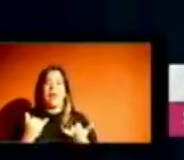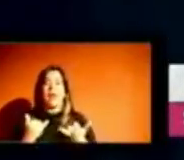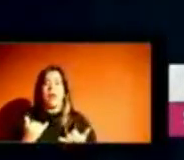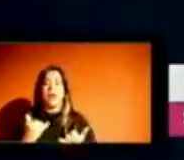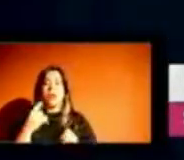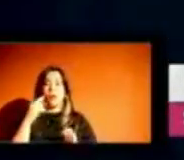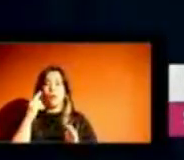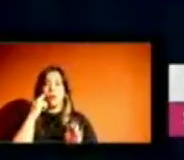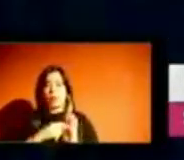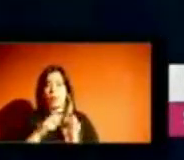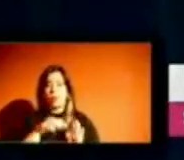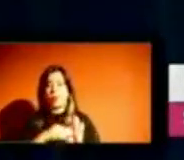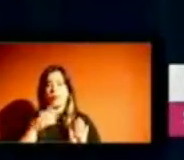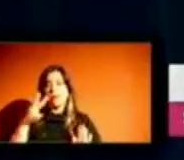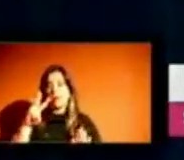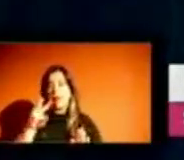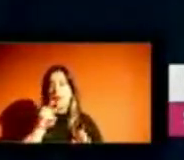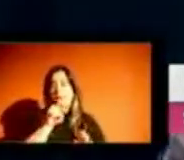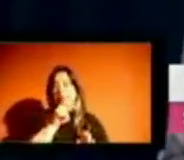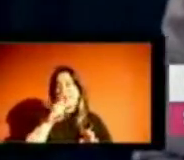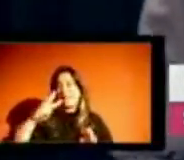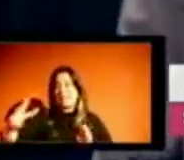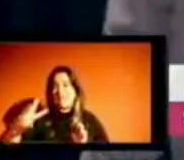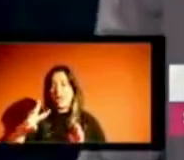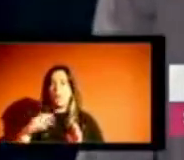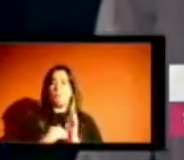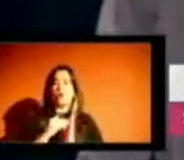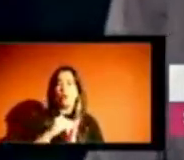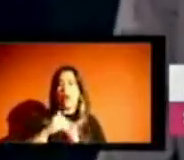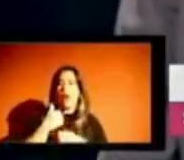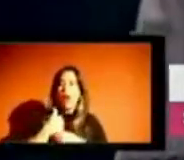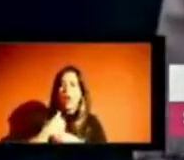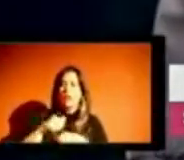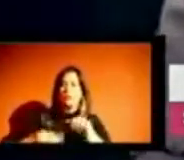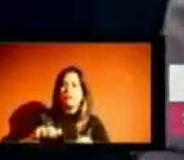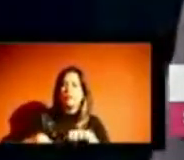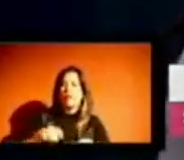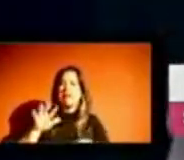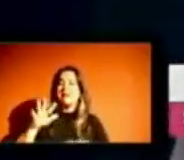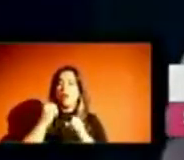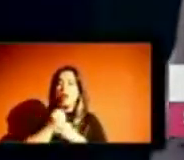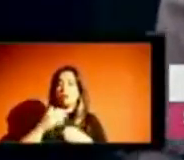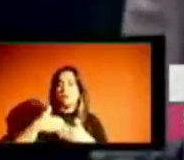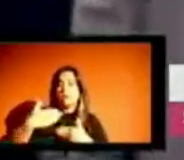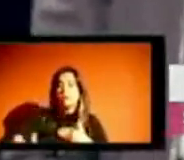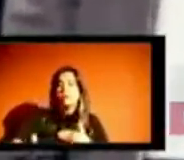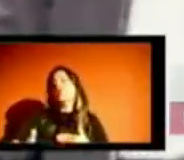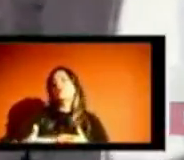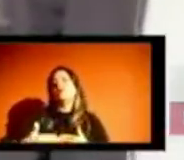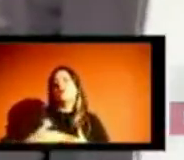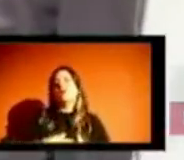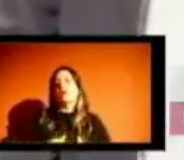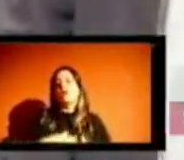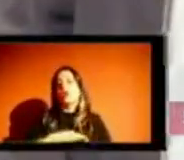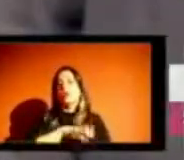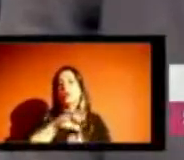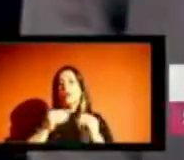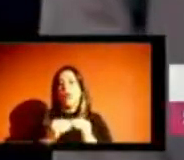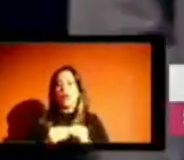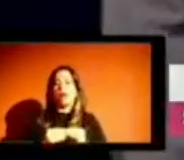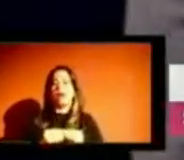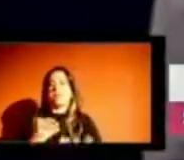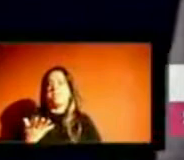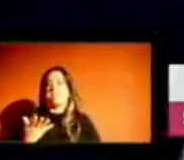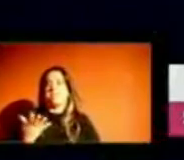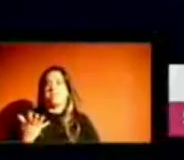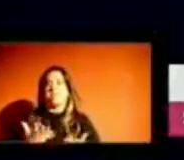Así que en el 2016 estamos hablando de 26 millones de transacciones. 5 años después, esa totalidad de transacciones, a